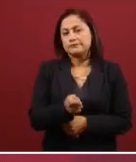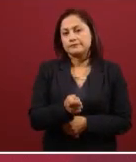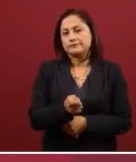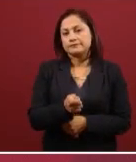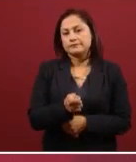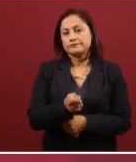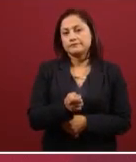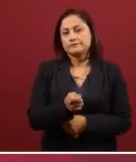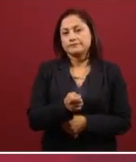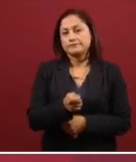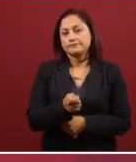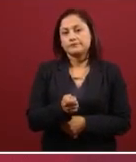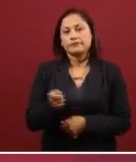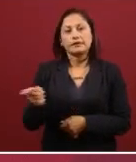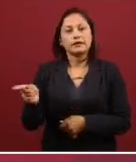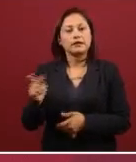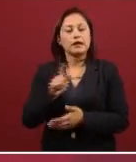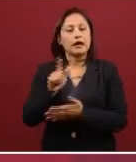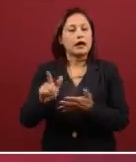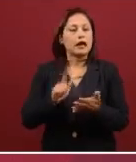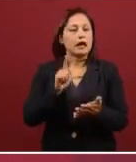que sea ilegal.